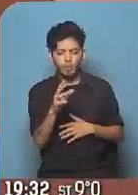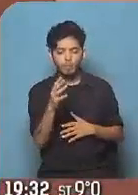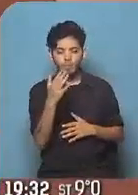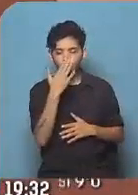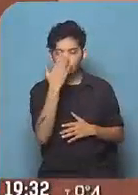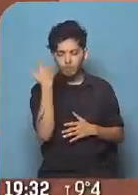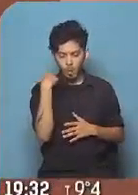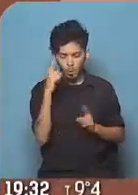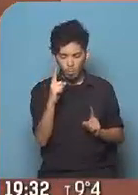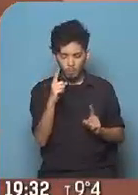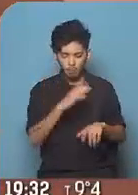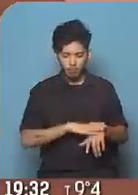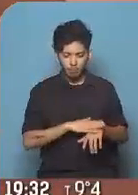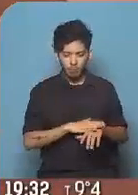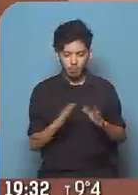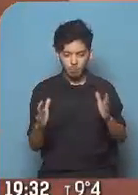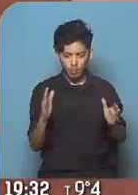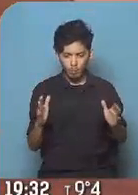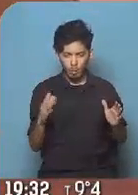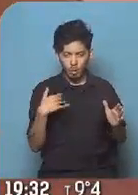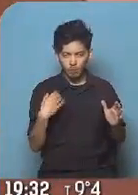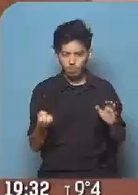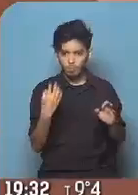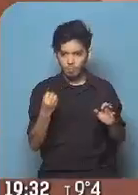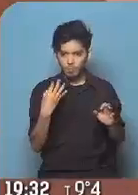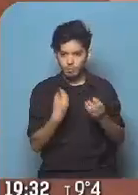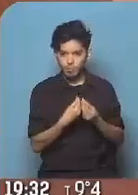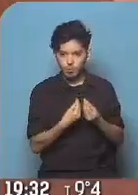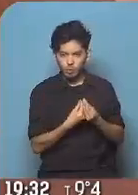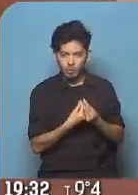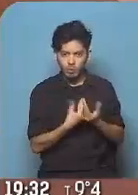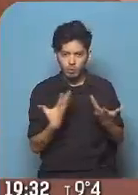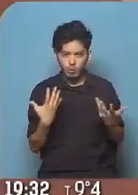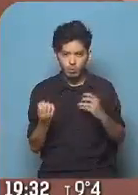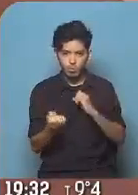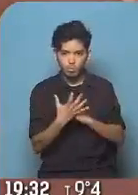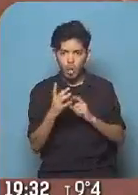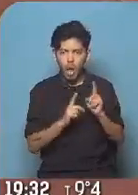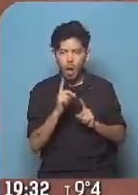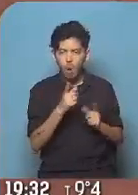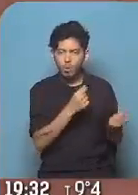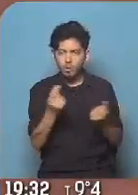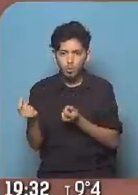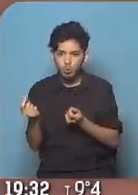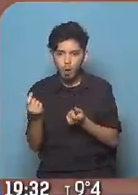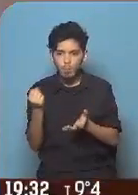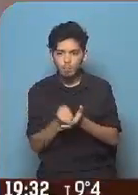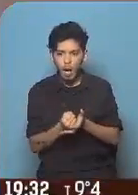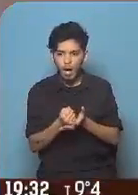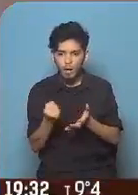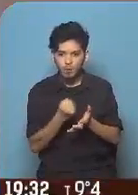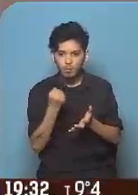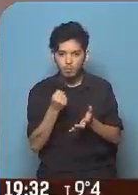últimas horas, y nos han llegado varios mensajes, que en algunas cadenas de supermercados